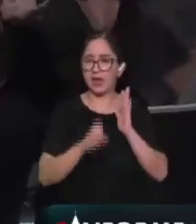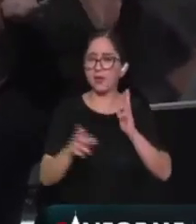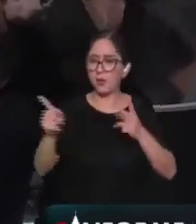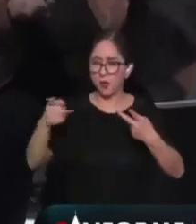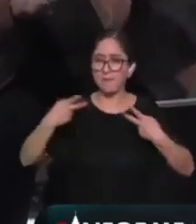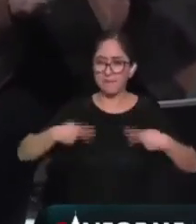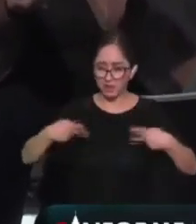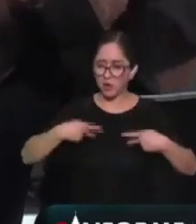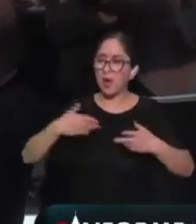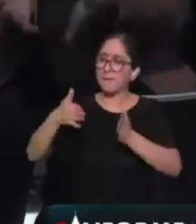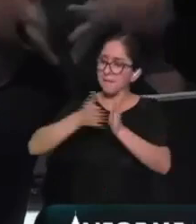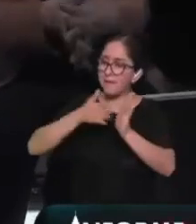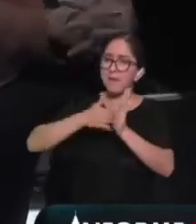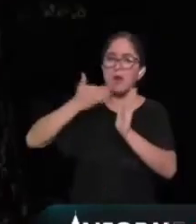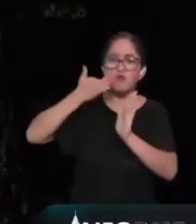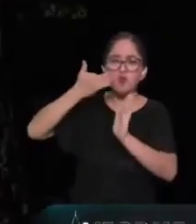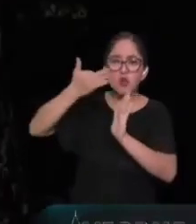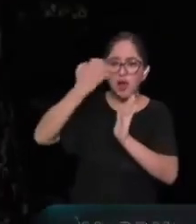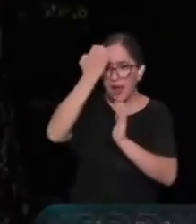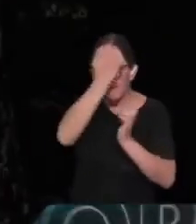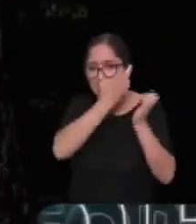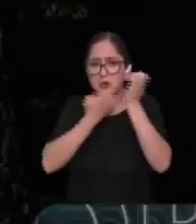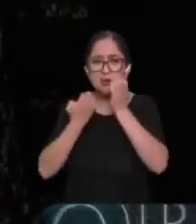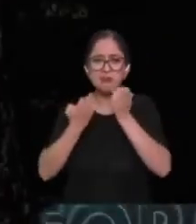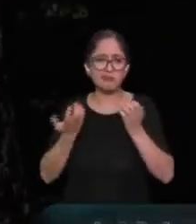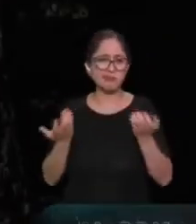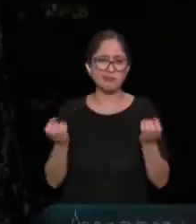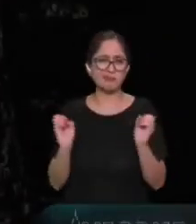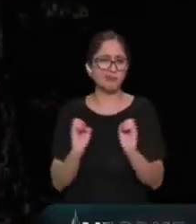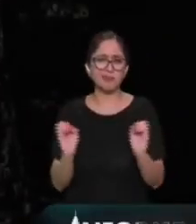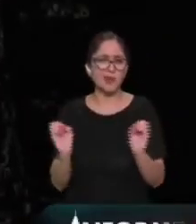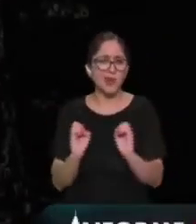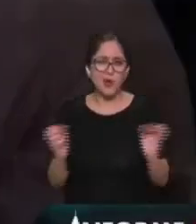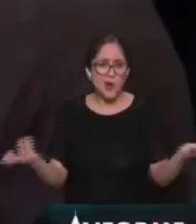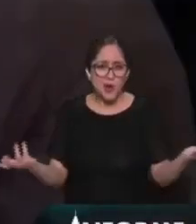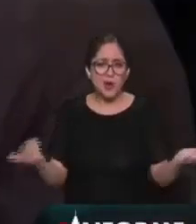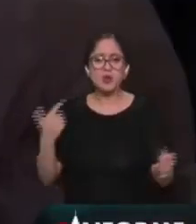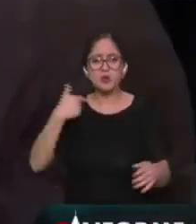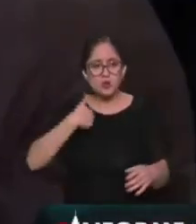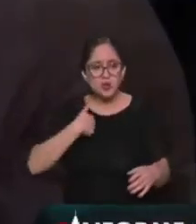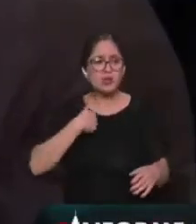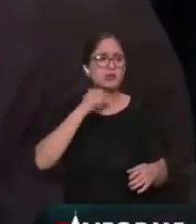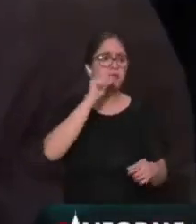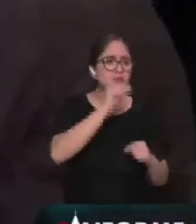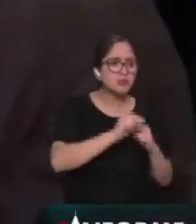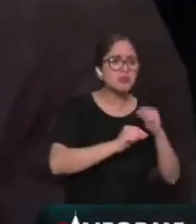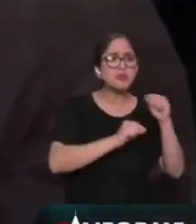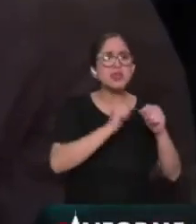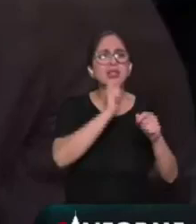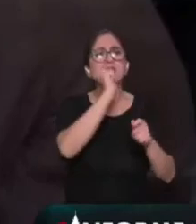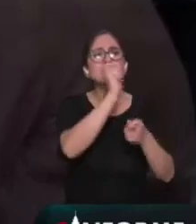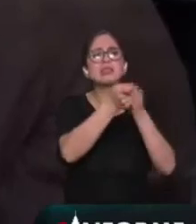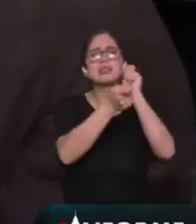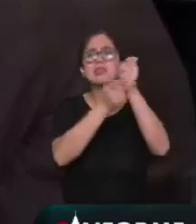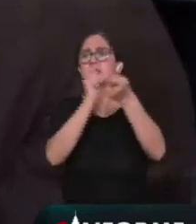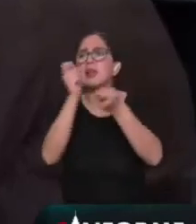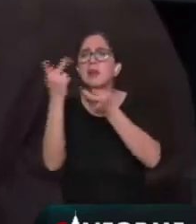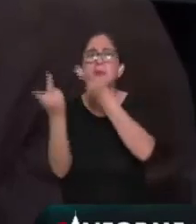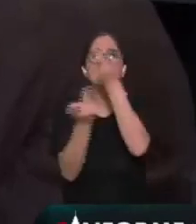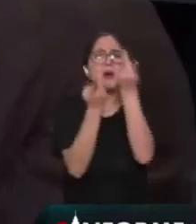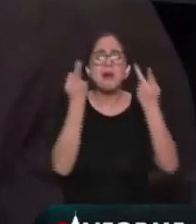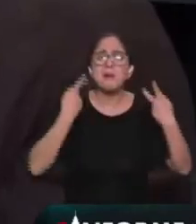está la valorización, no para nada. Entonces tenían que estar rascando. La tenían, es más, le dijeron